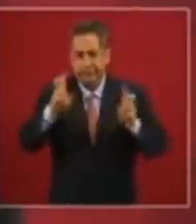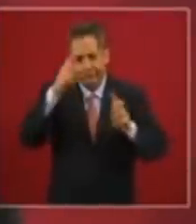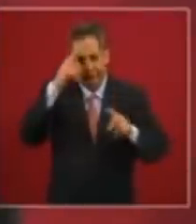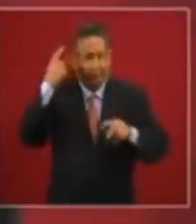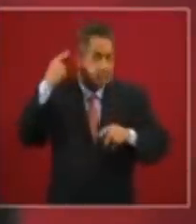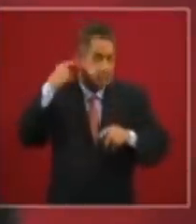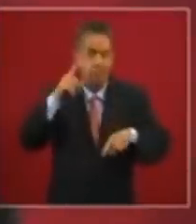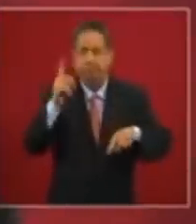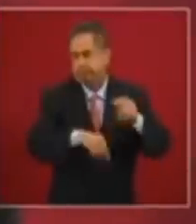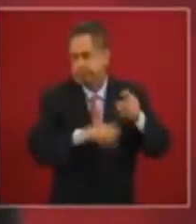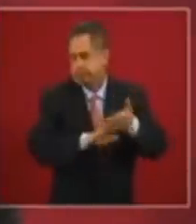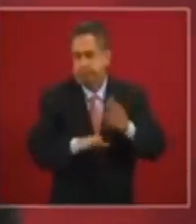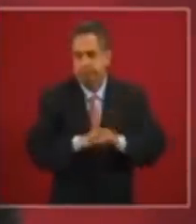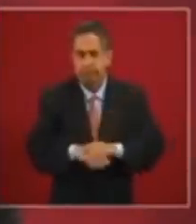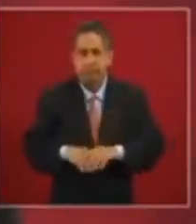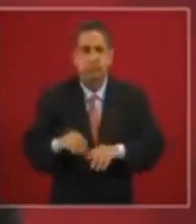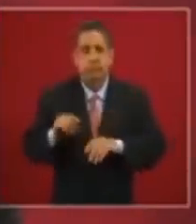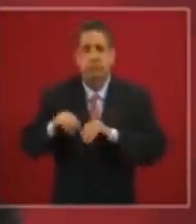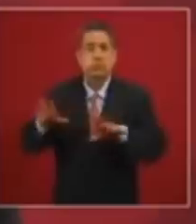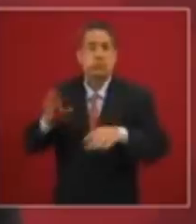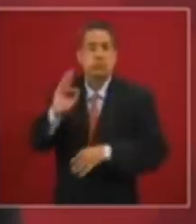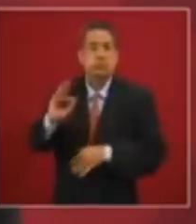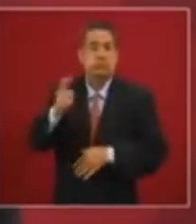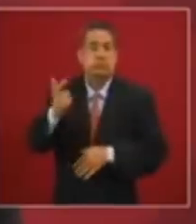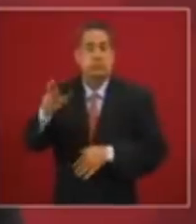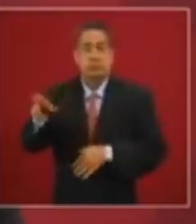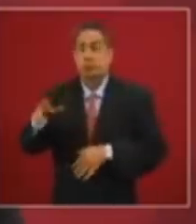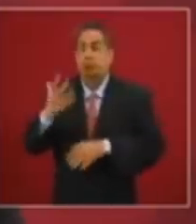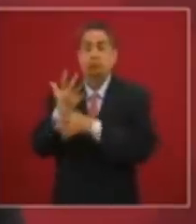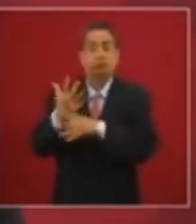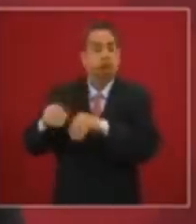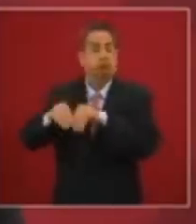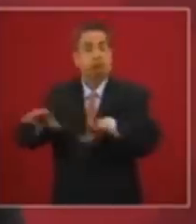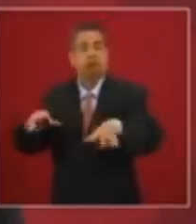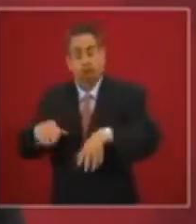Esto lo dio a conocer el fiscal,